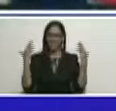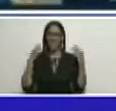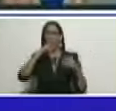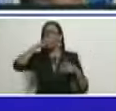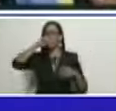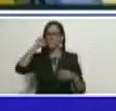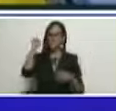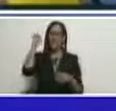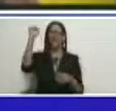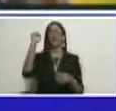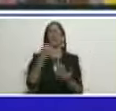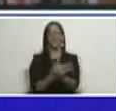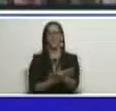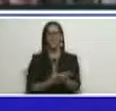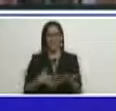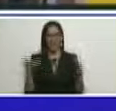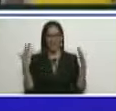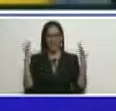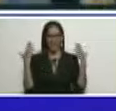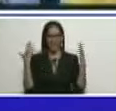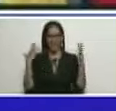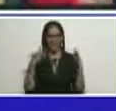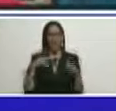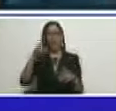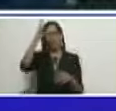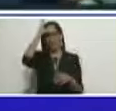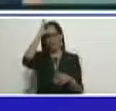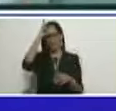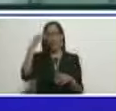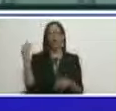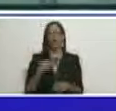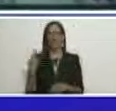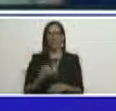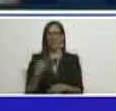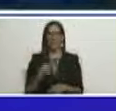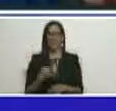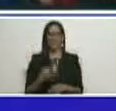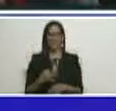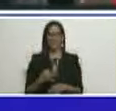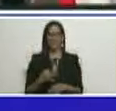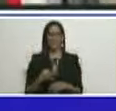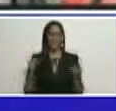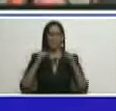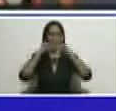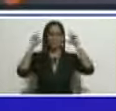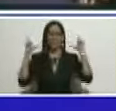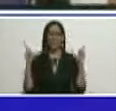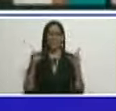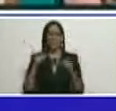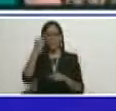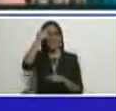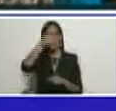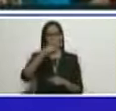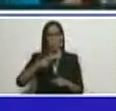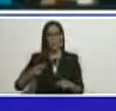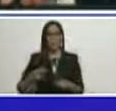Maduro de sangre, falconiano originario. Impresionante este pueblo.